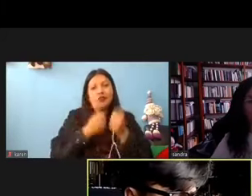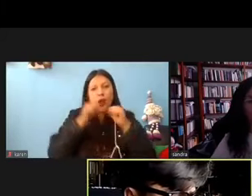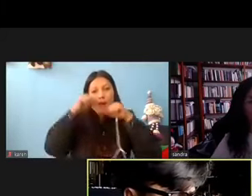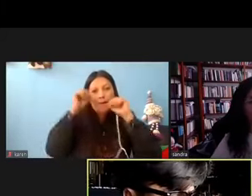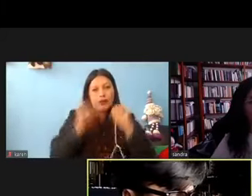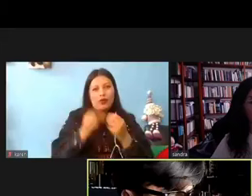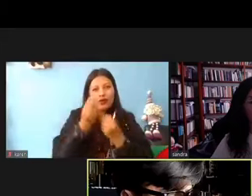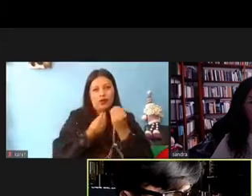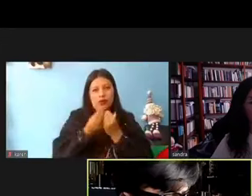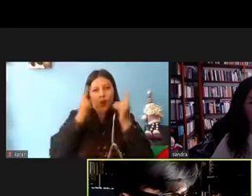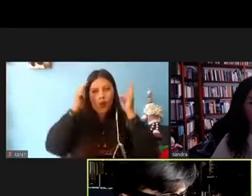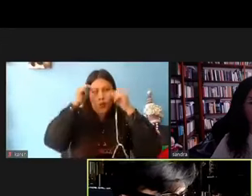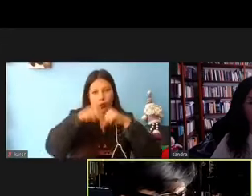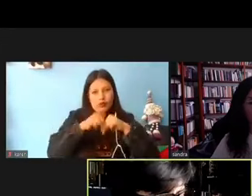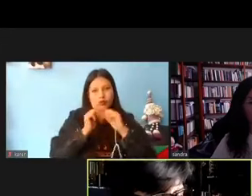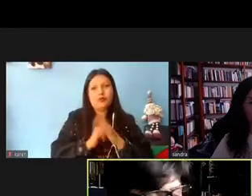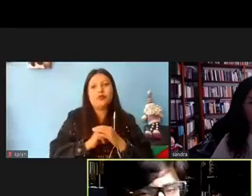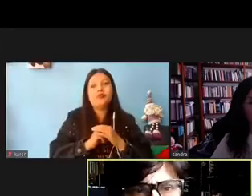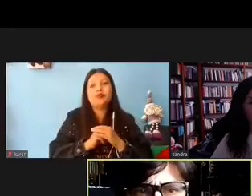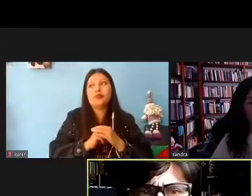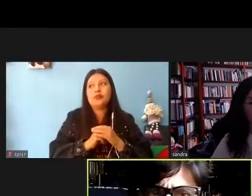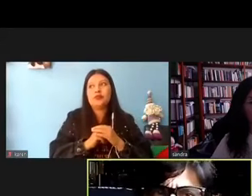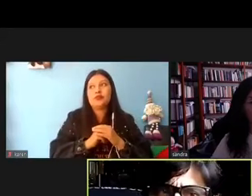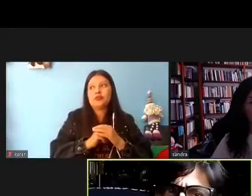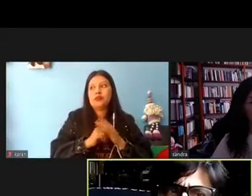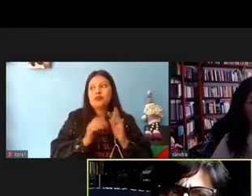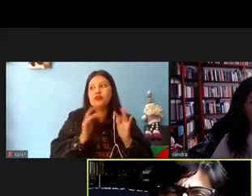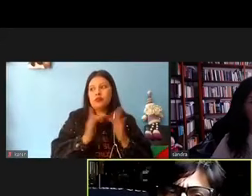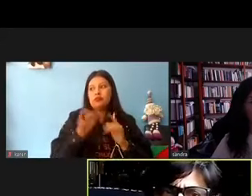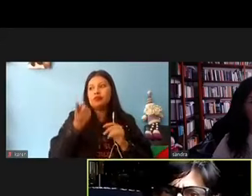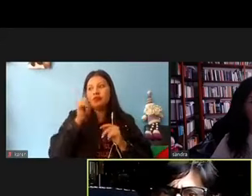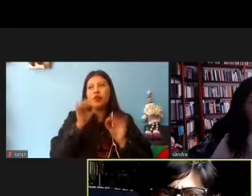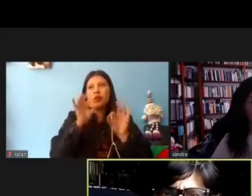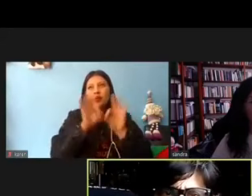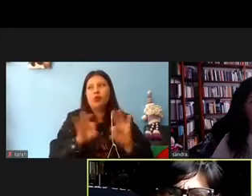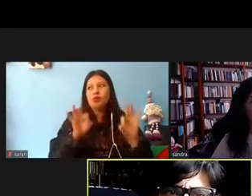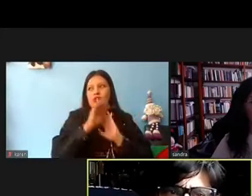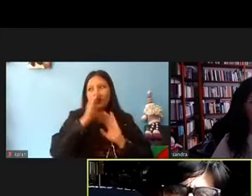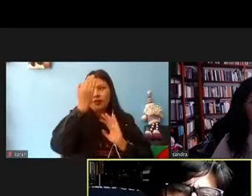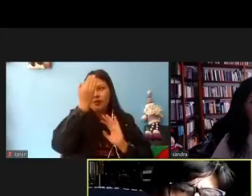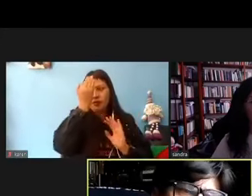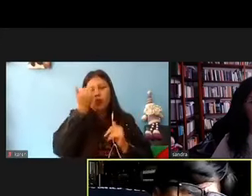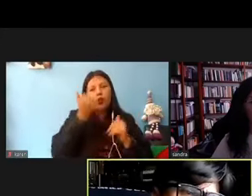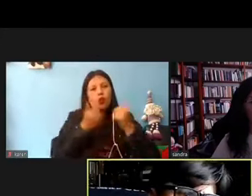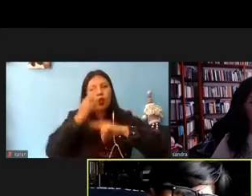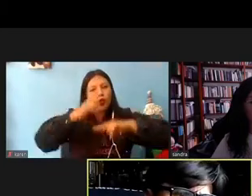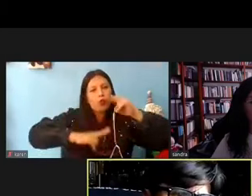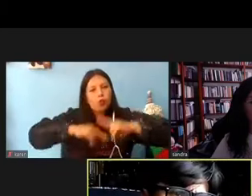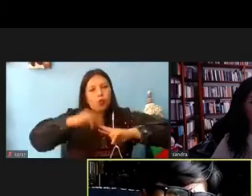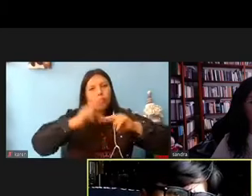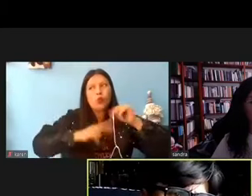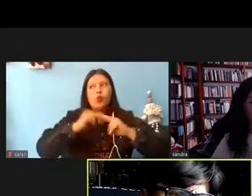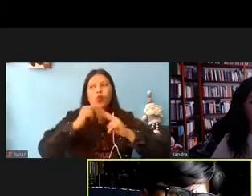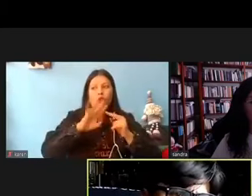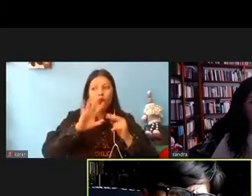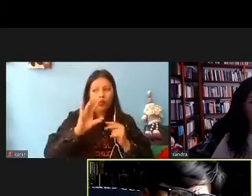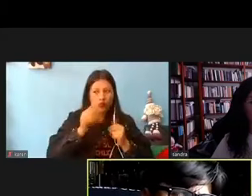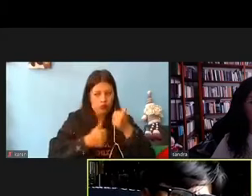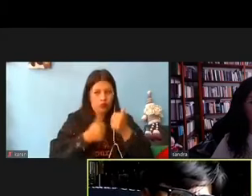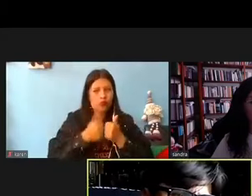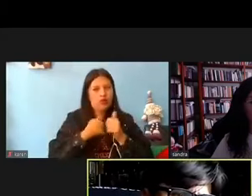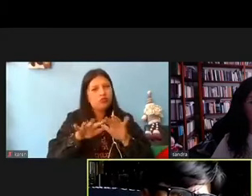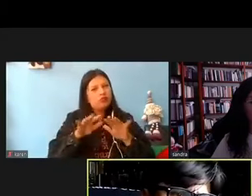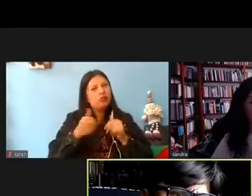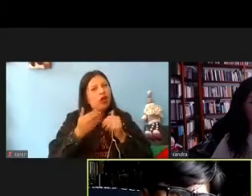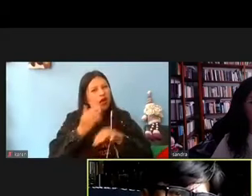poder hacer ese tipo de encuentros. Y en ese sentido, vale la pena tener en cuenta la construcción de una, digo yo, una base, a propósito de que